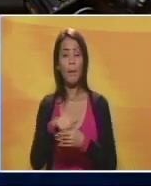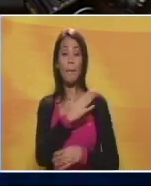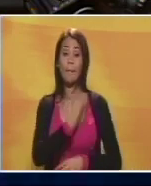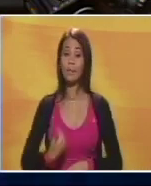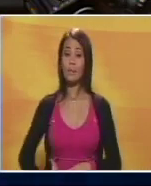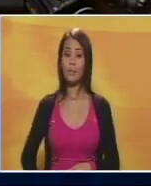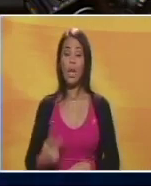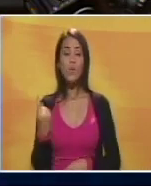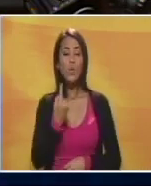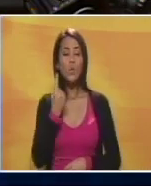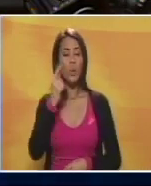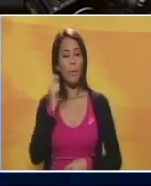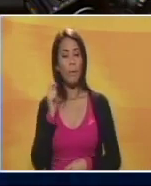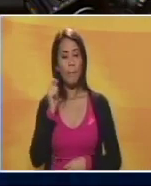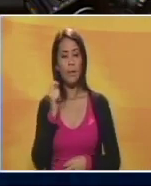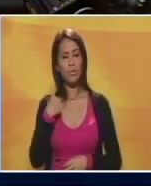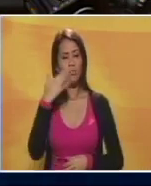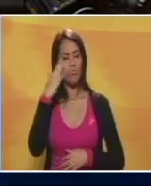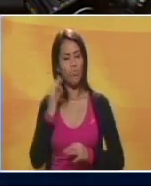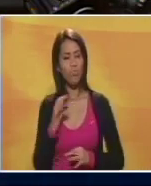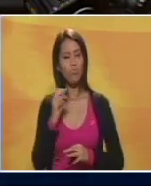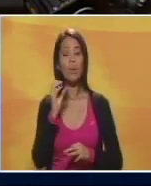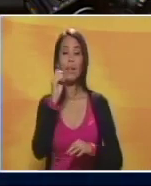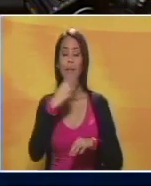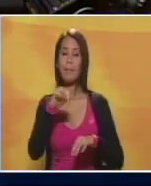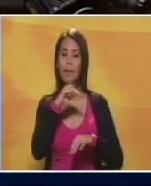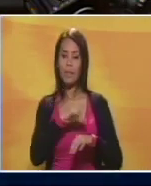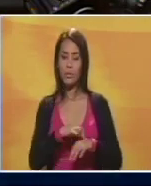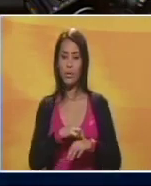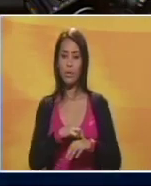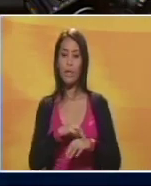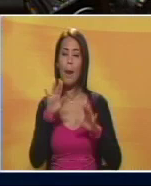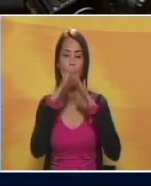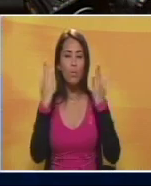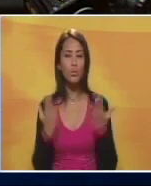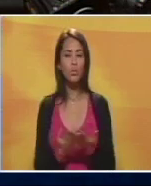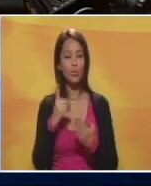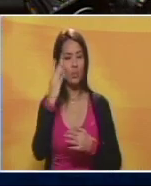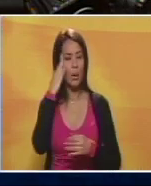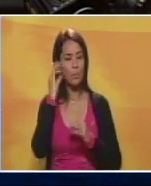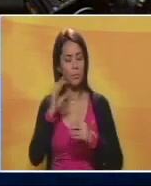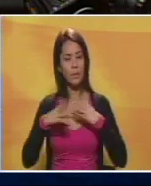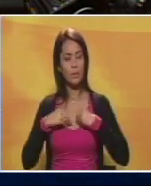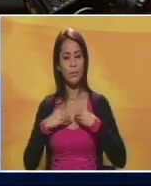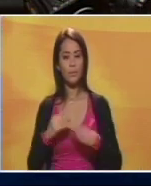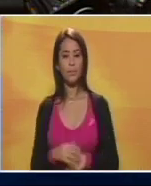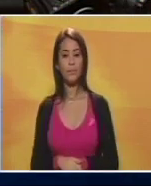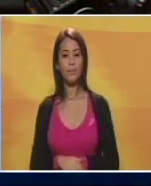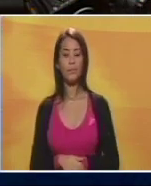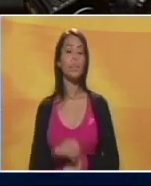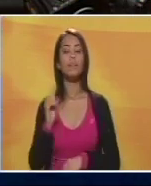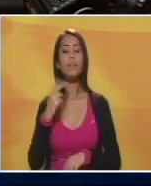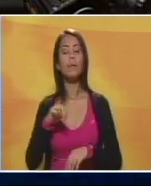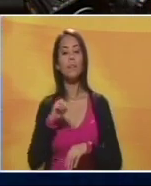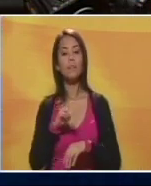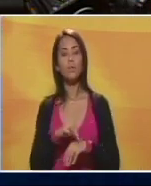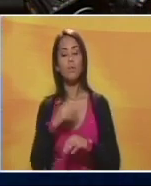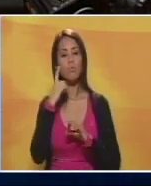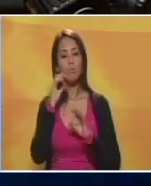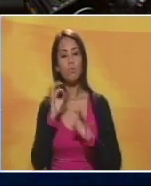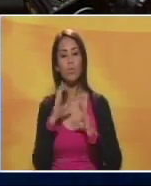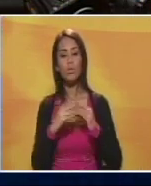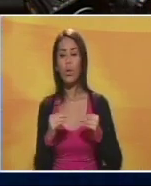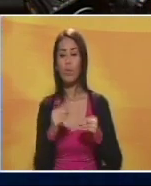único parlamento reconocido a nivel mundial es la Asamblea Nacional. Sobre el Frente Amplio Democrático, aseguró que involucra a todos los